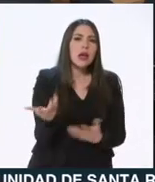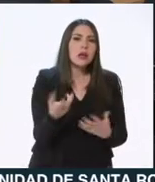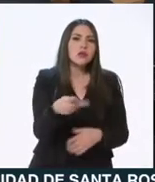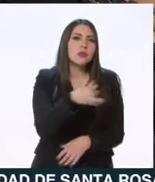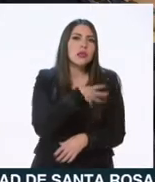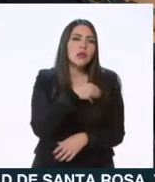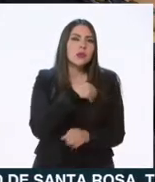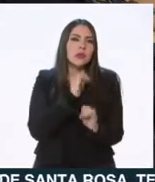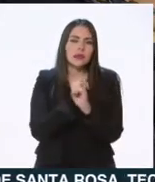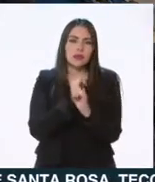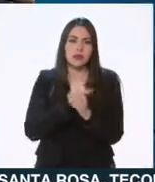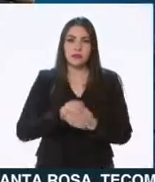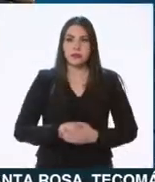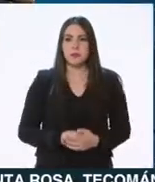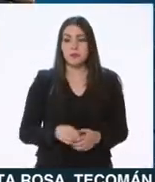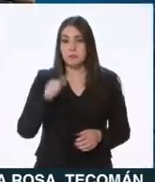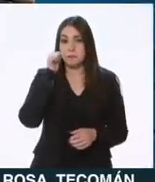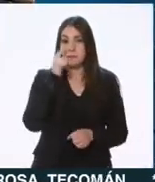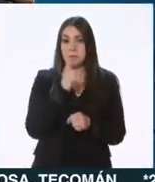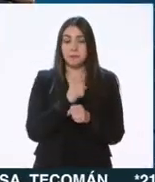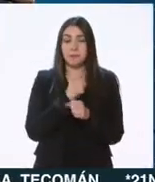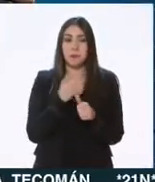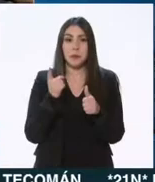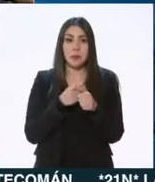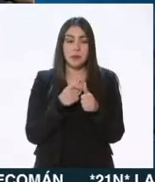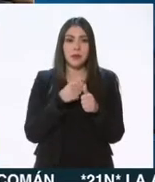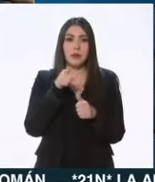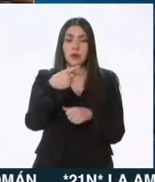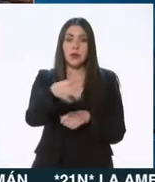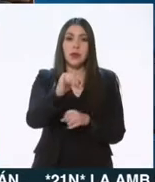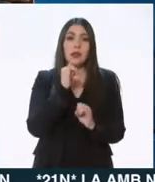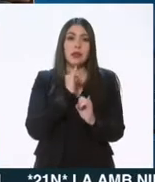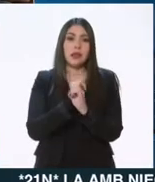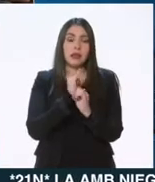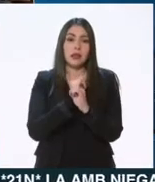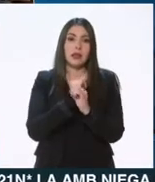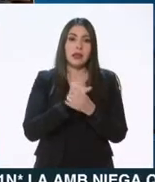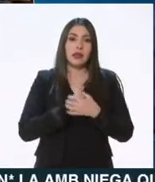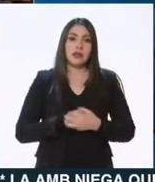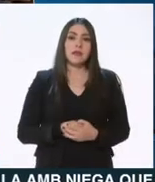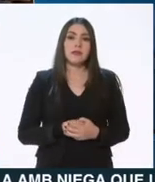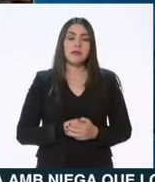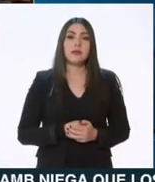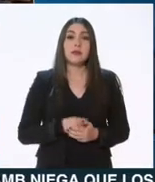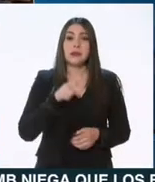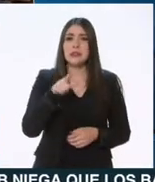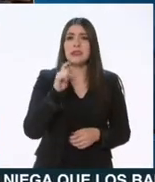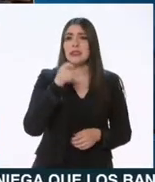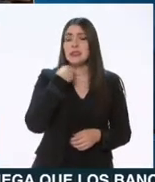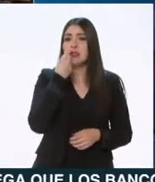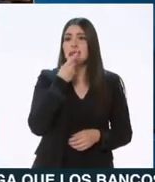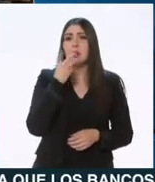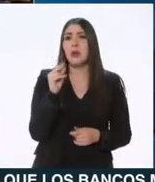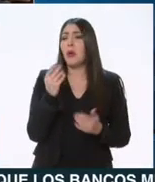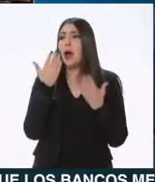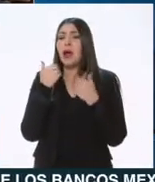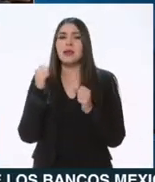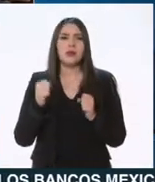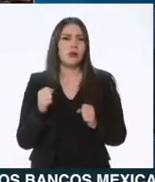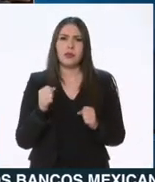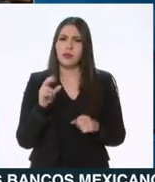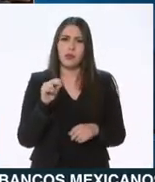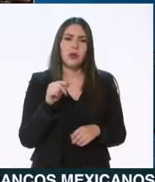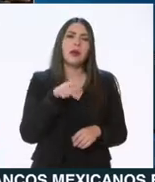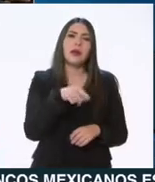sus hijos. Bien, número uno, saber que la red no es un espacio que sea necesariamente inseguro. Por lo que tenemos que desarrollar